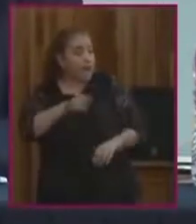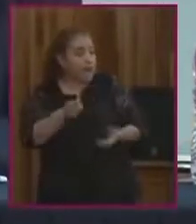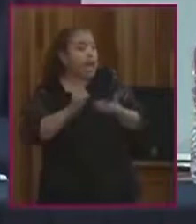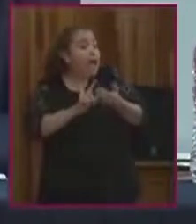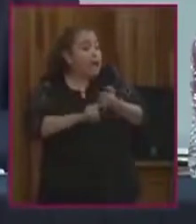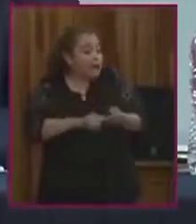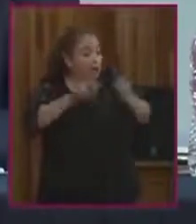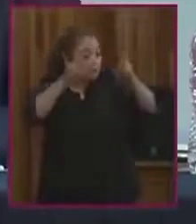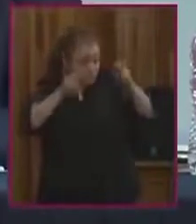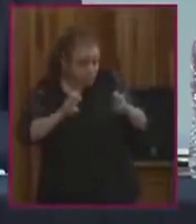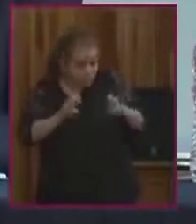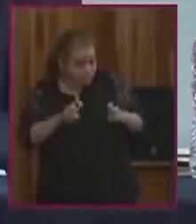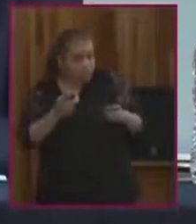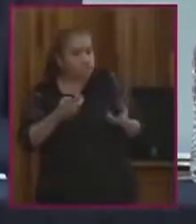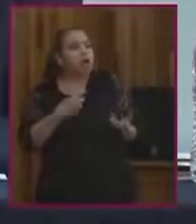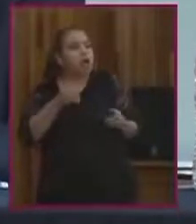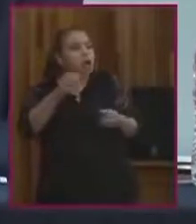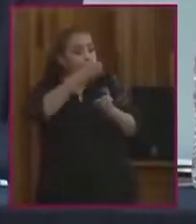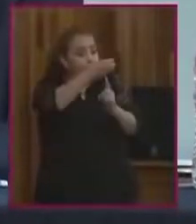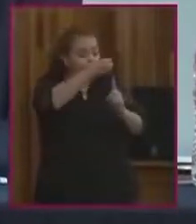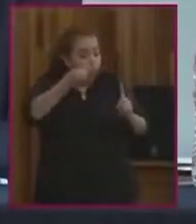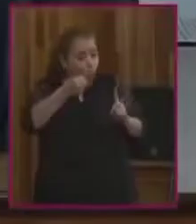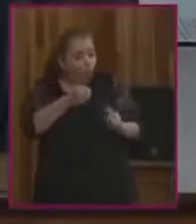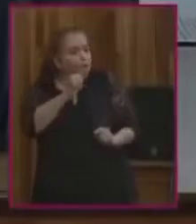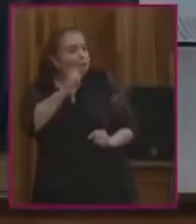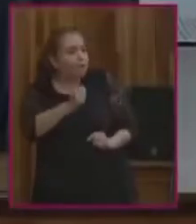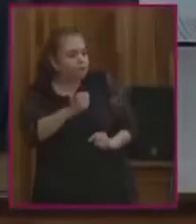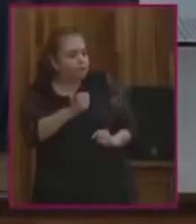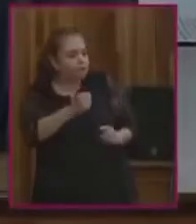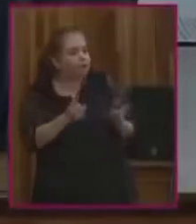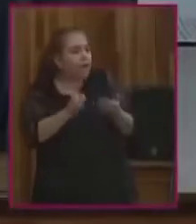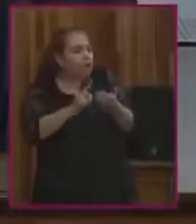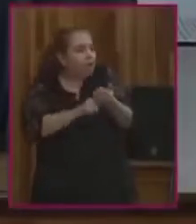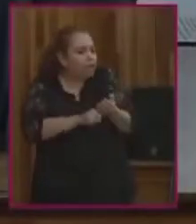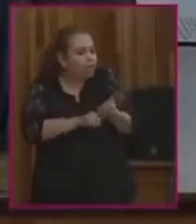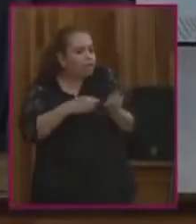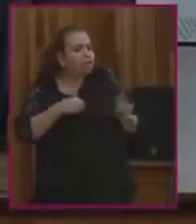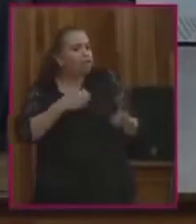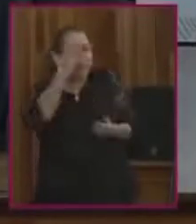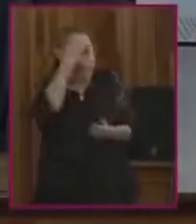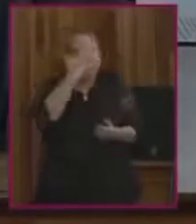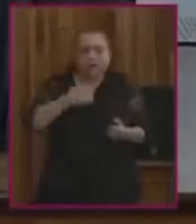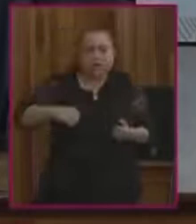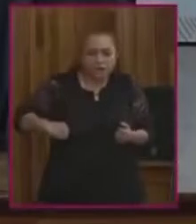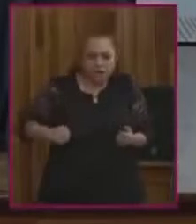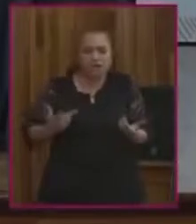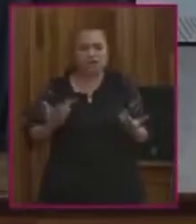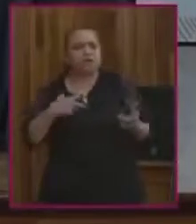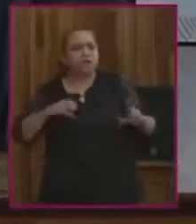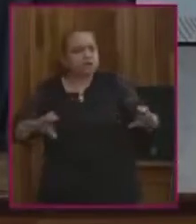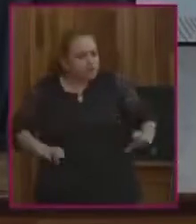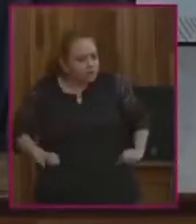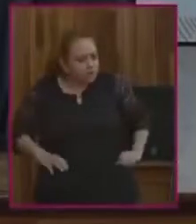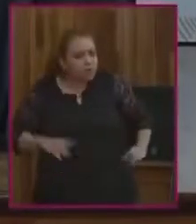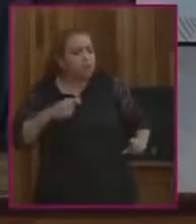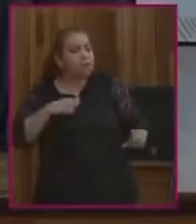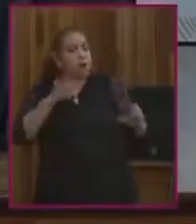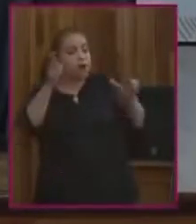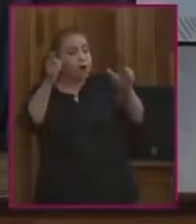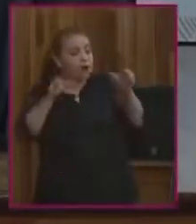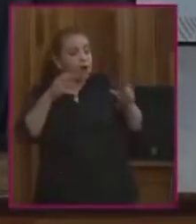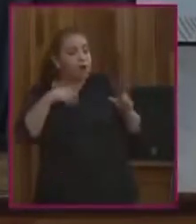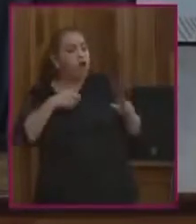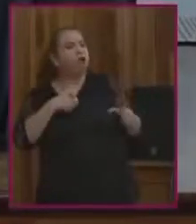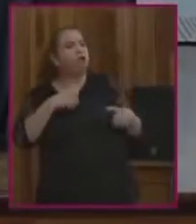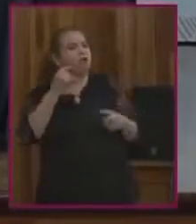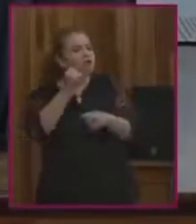principales componentes de su organización estén sustentados en la formación de capacidades y destrezas para la producción de nuevos conocimientos,